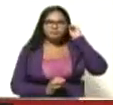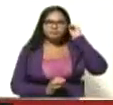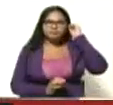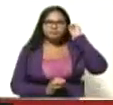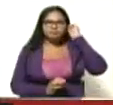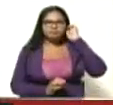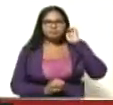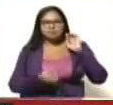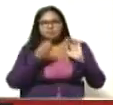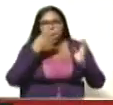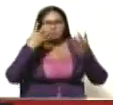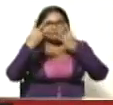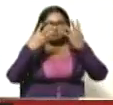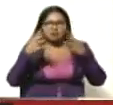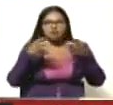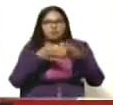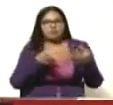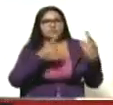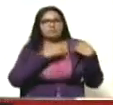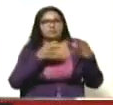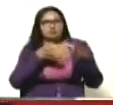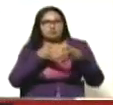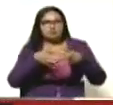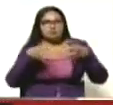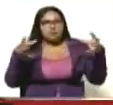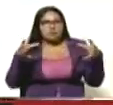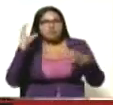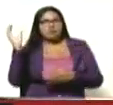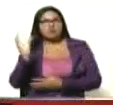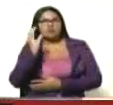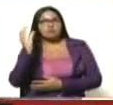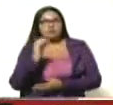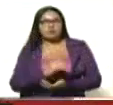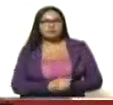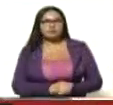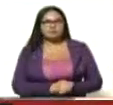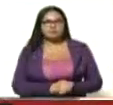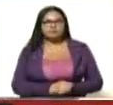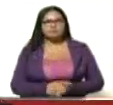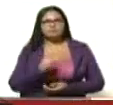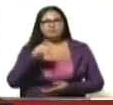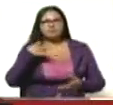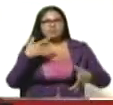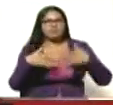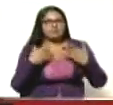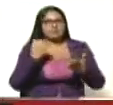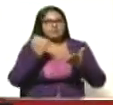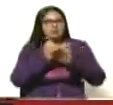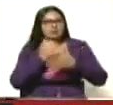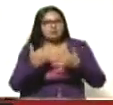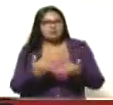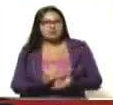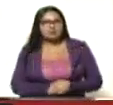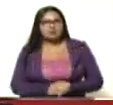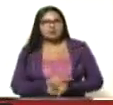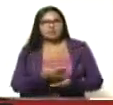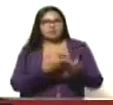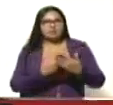festival un grupo representativo grande de Colombia implica también este acto simbólico de